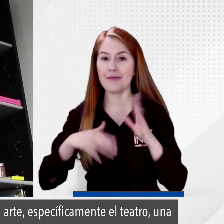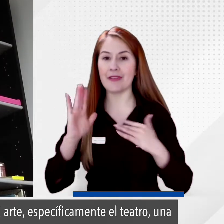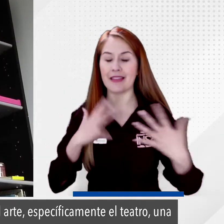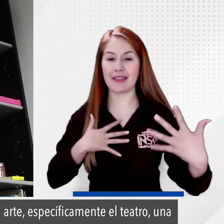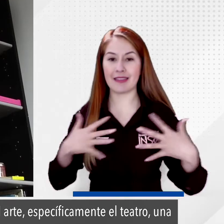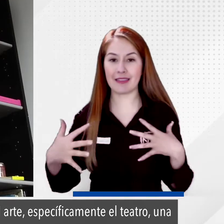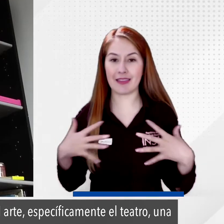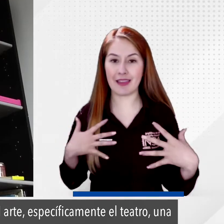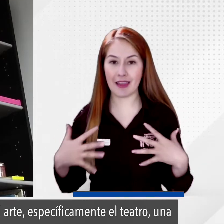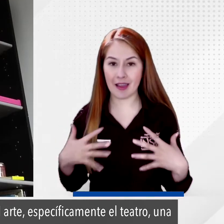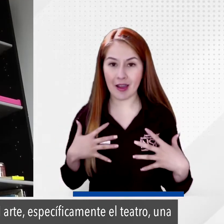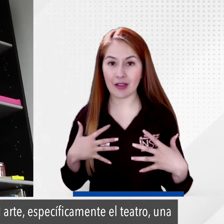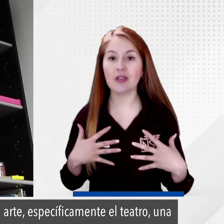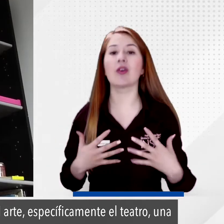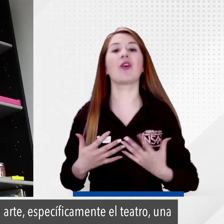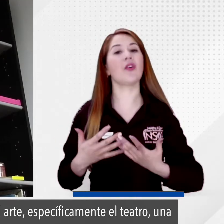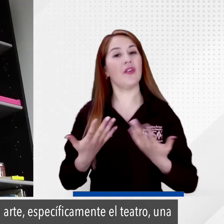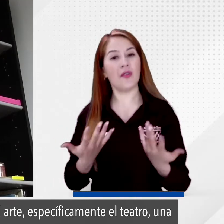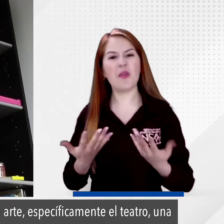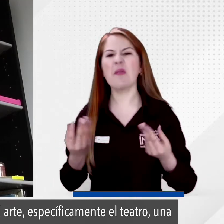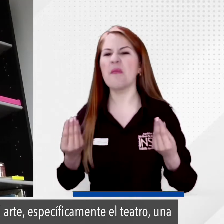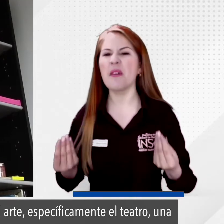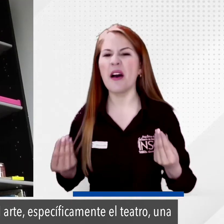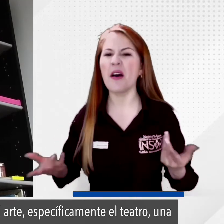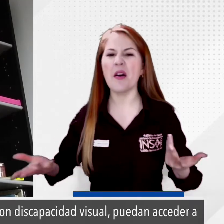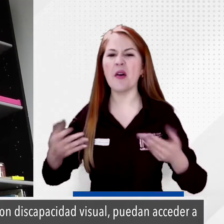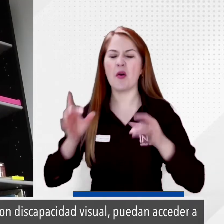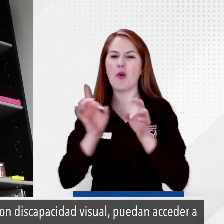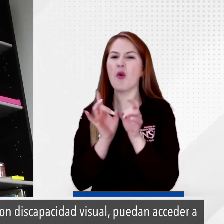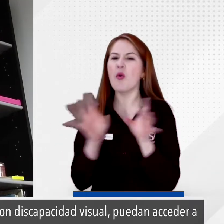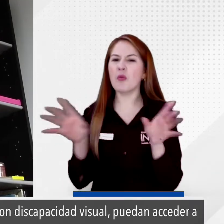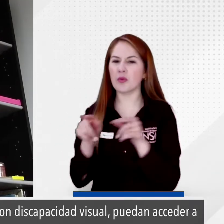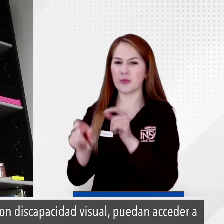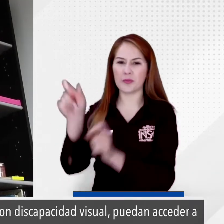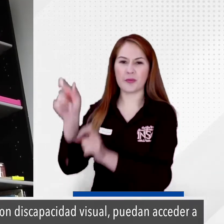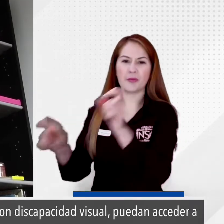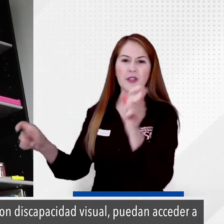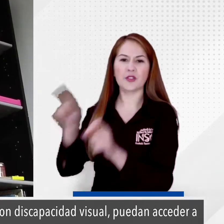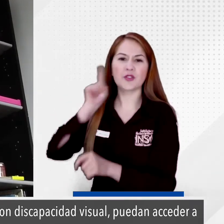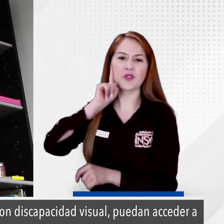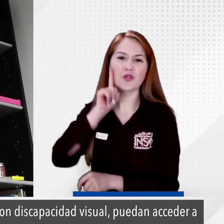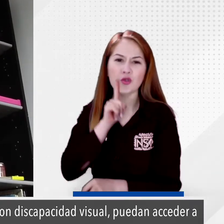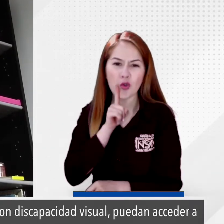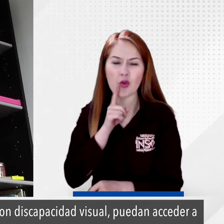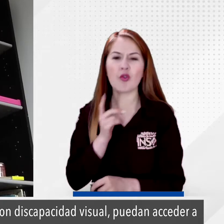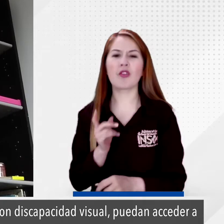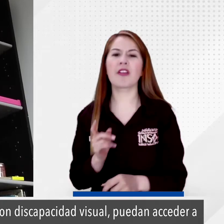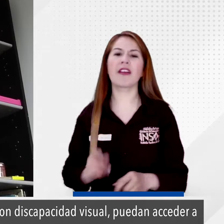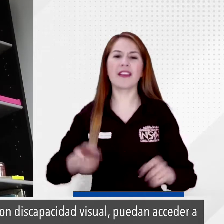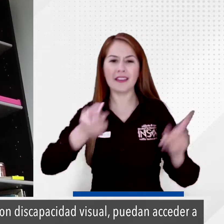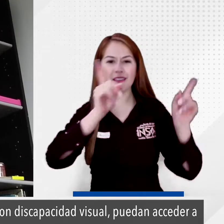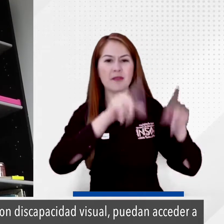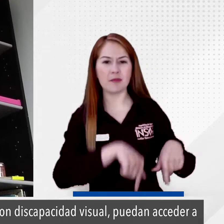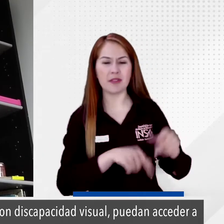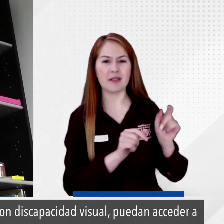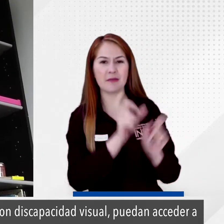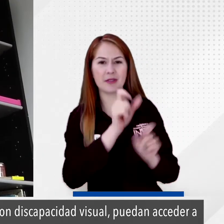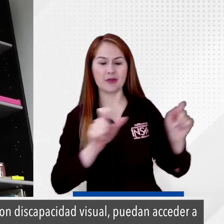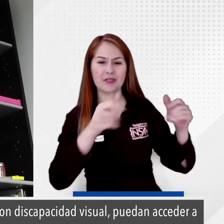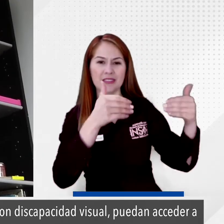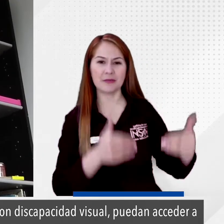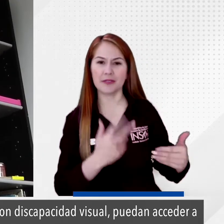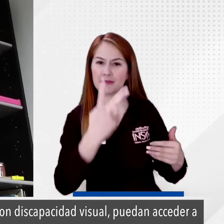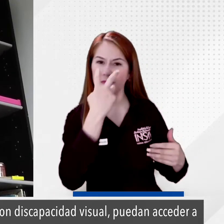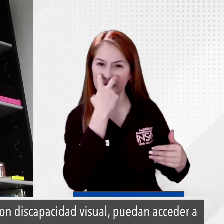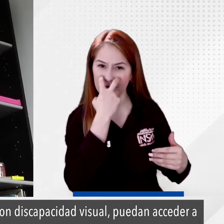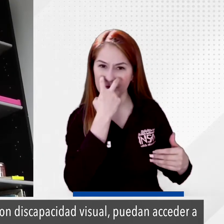una oportunidad para que las personas, en este caso con discapacidad auditiva y también con discapacidad visual,